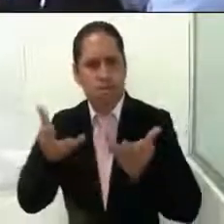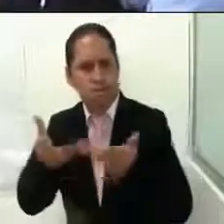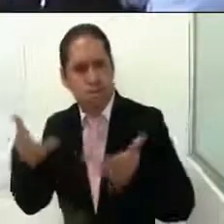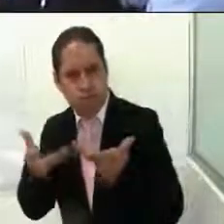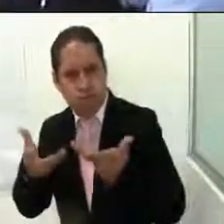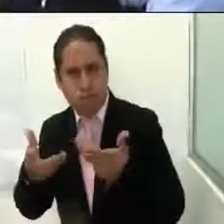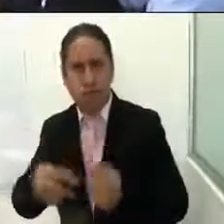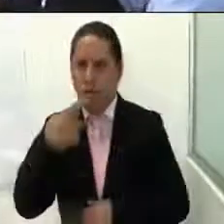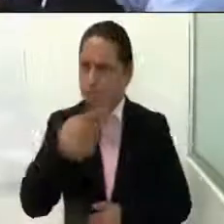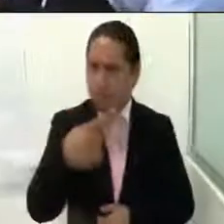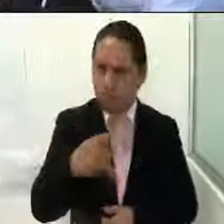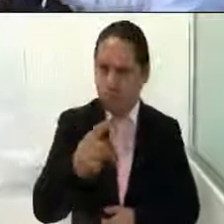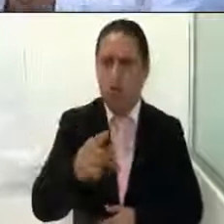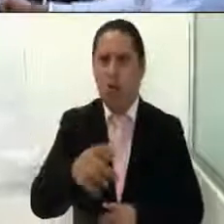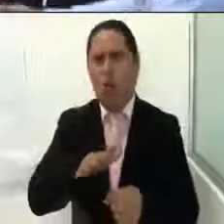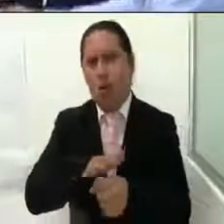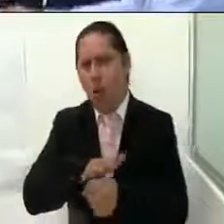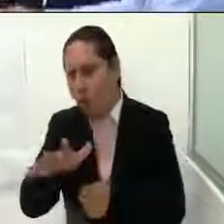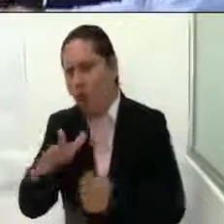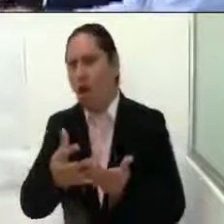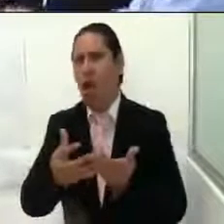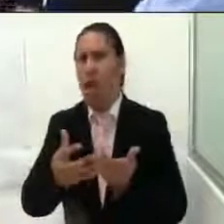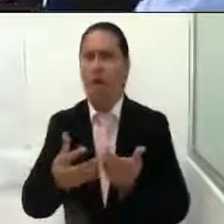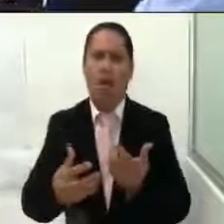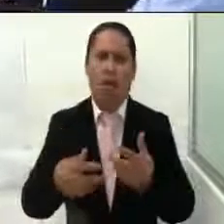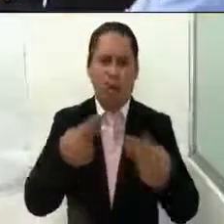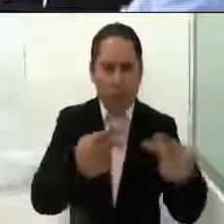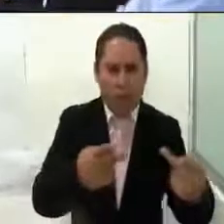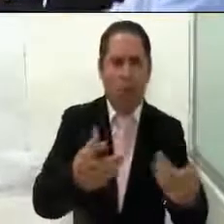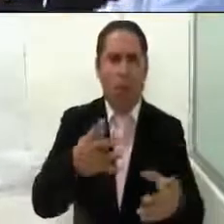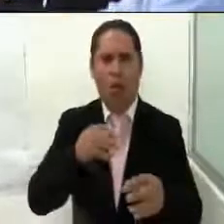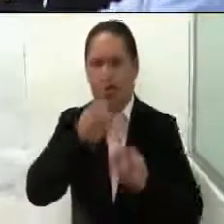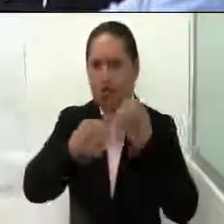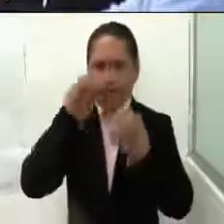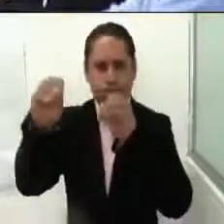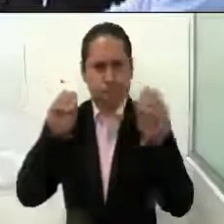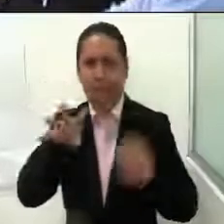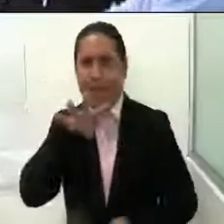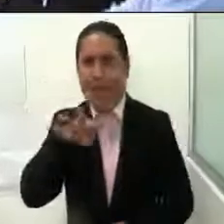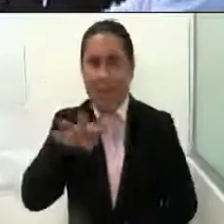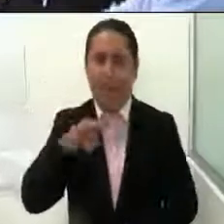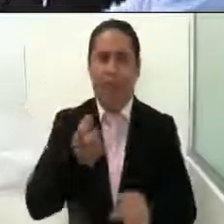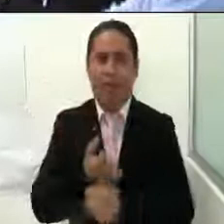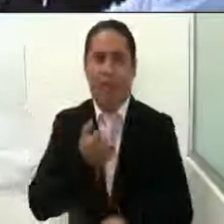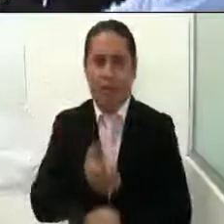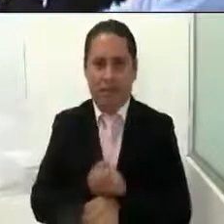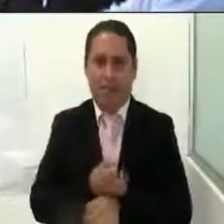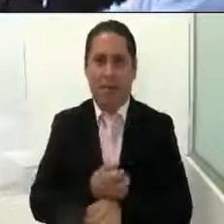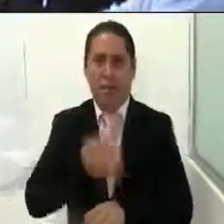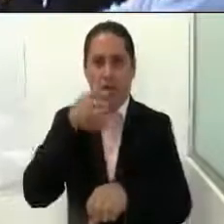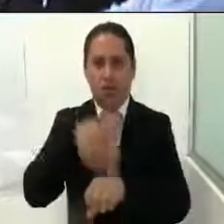a través de sus 19 delegaciones distribuidas en el estado las cifras comprendidas